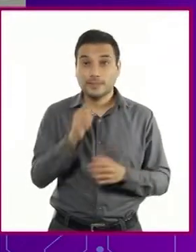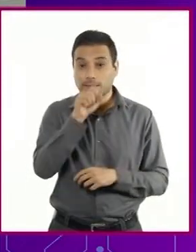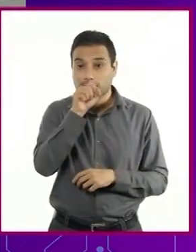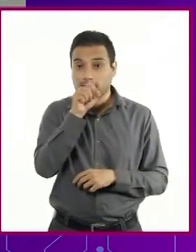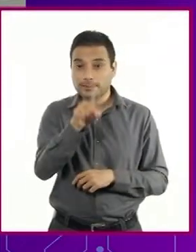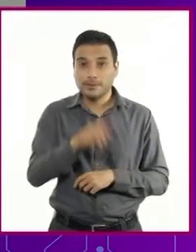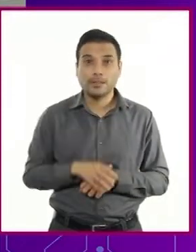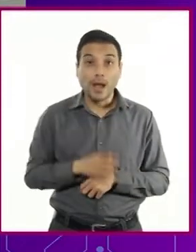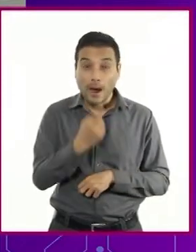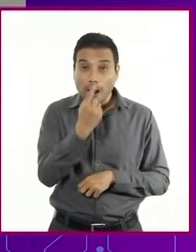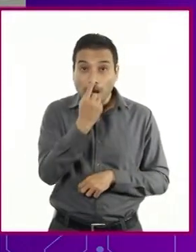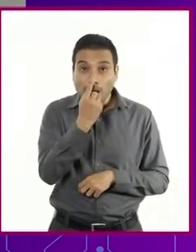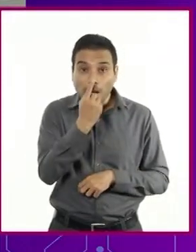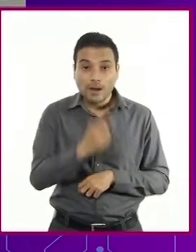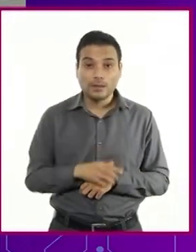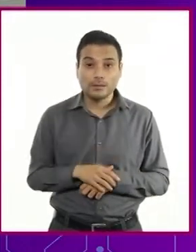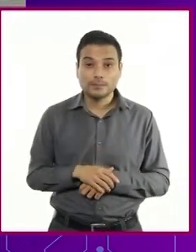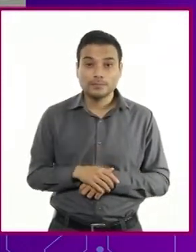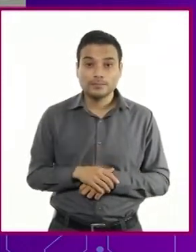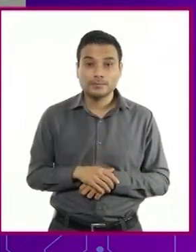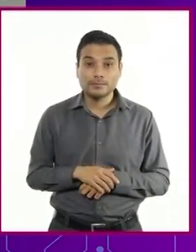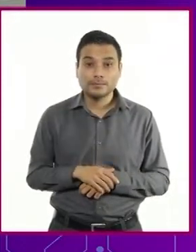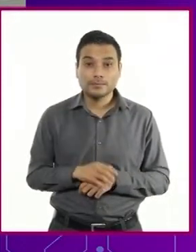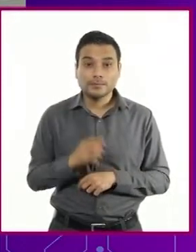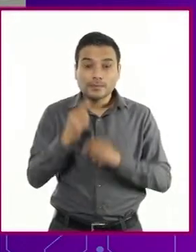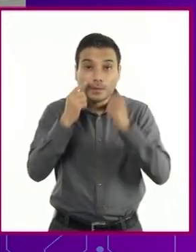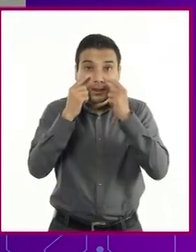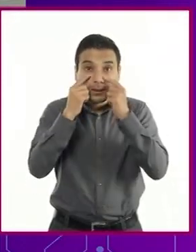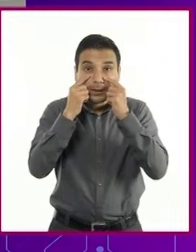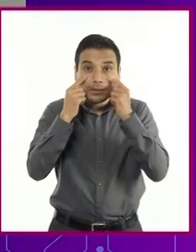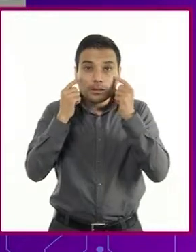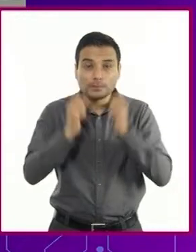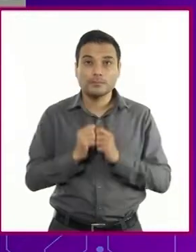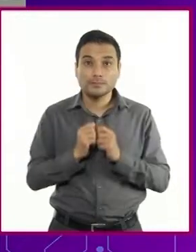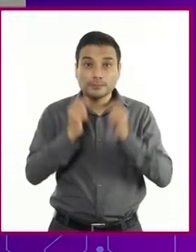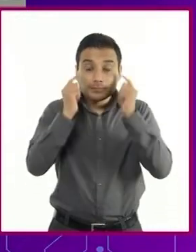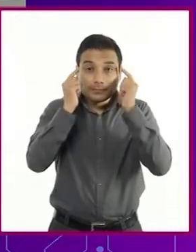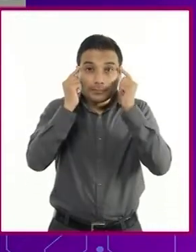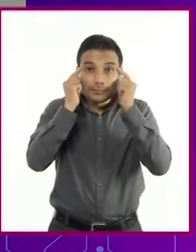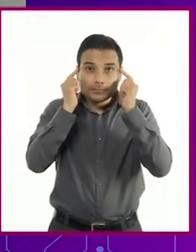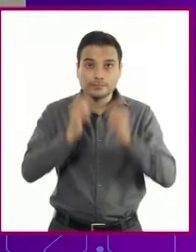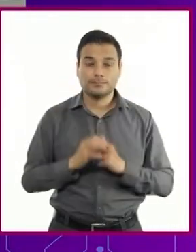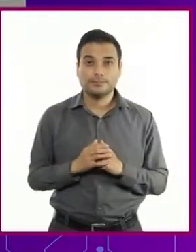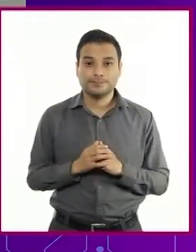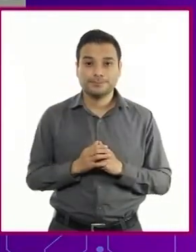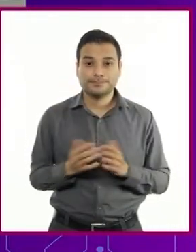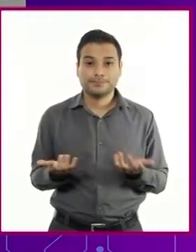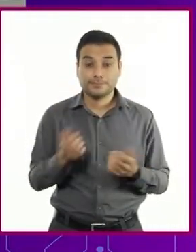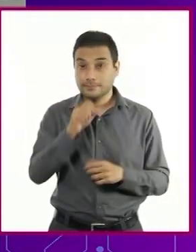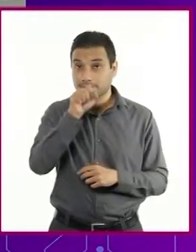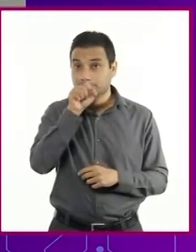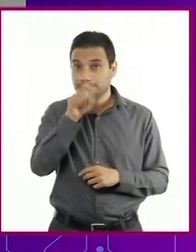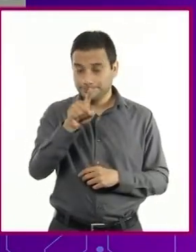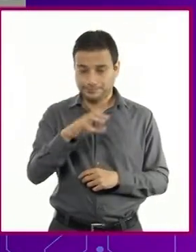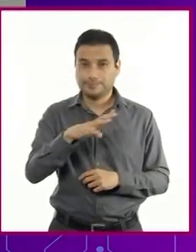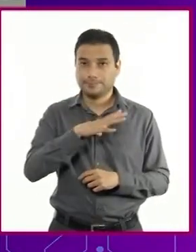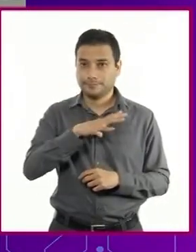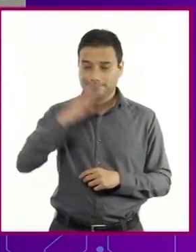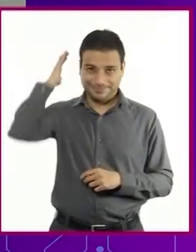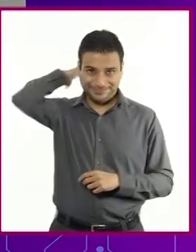nasal, el esfenoides y el cigomático. También tenemos la columna